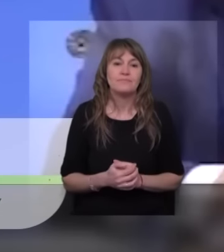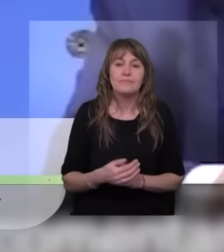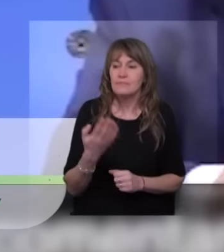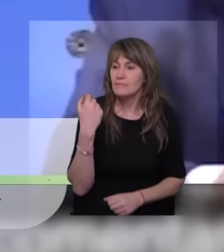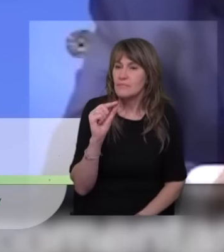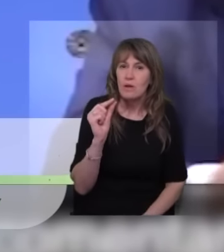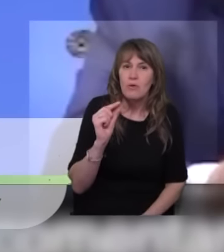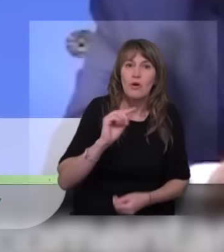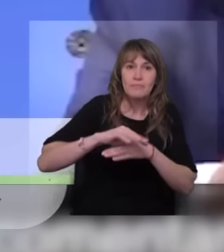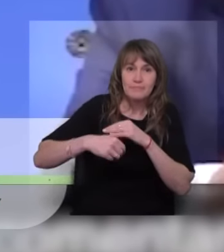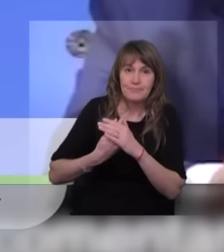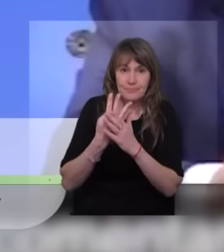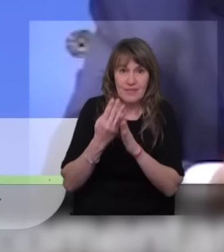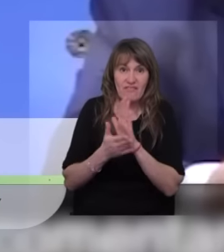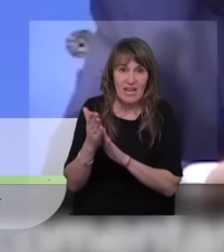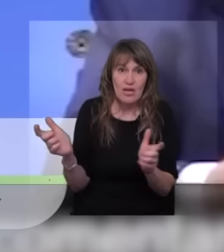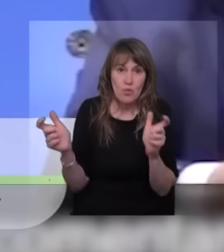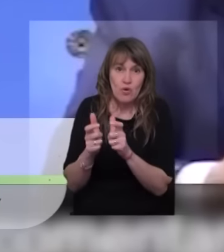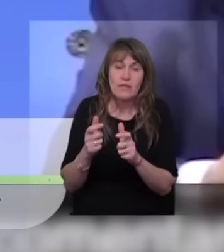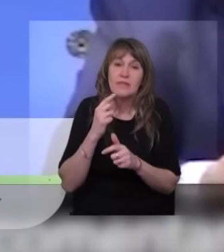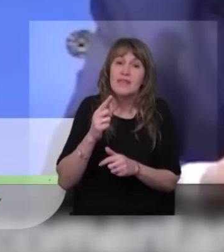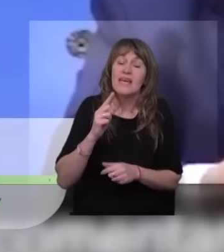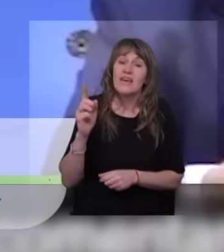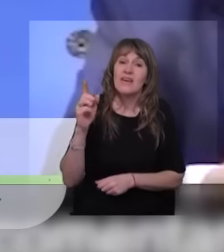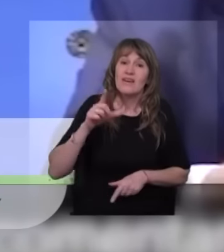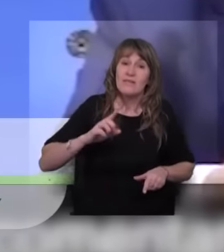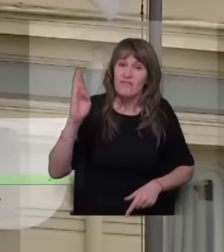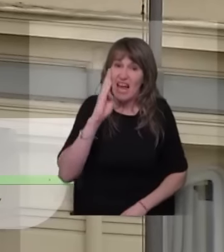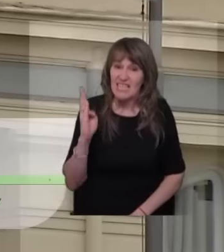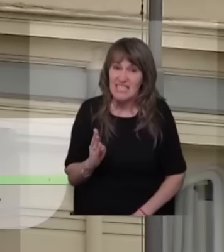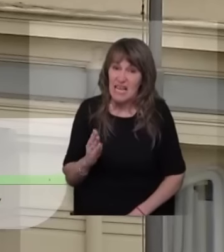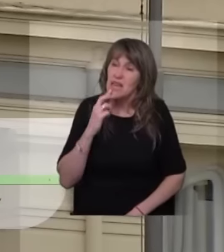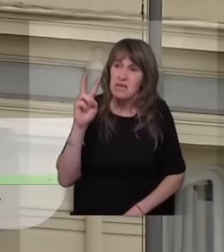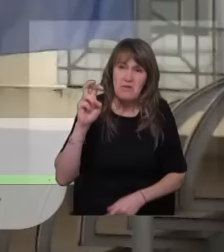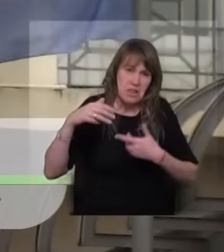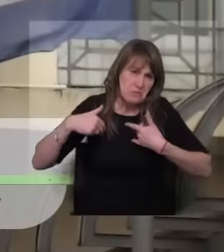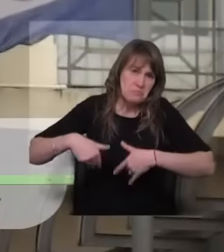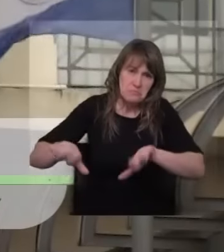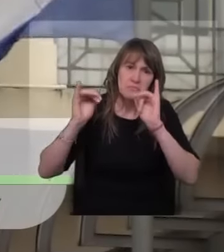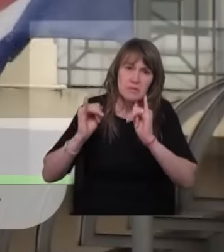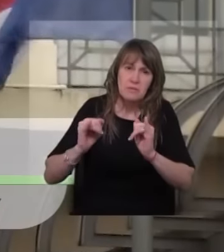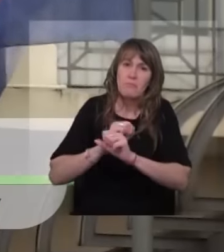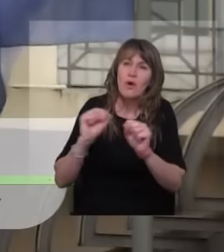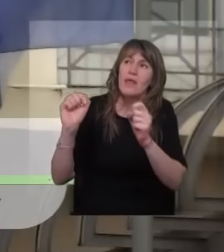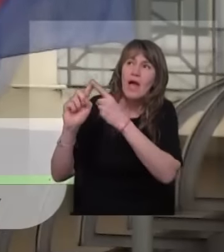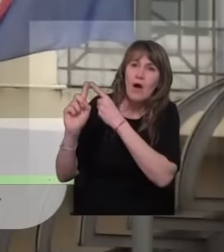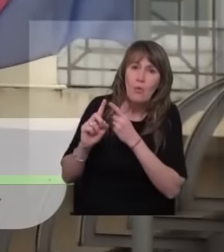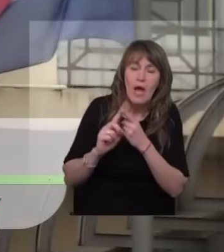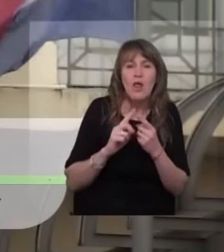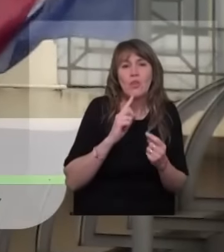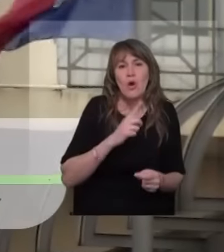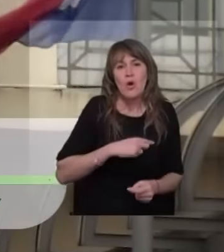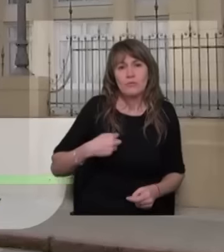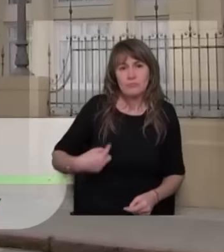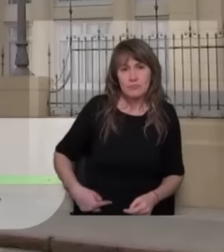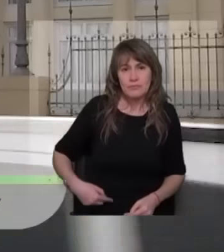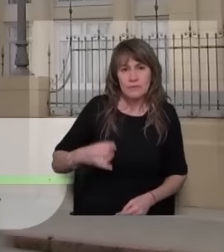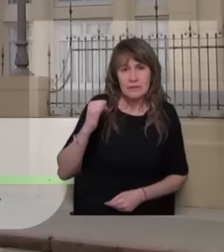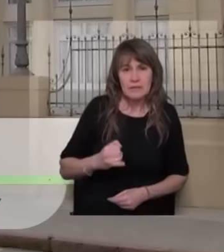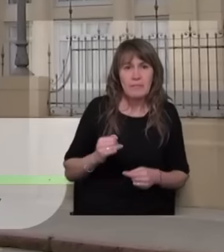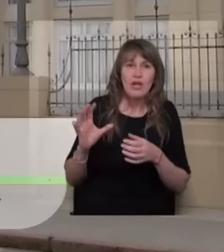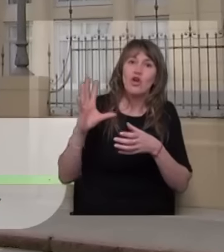mercosur la cancillería brasileña anunció que su país dará luz verde para que el mercosur negocie con china un tlc siempre y cuando estén todos los